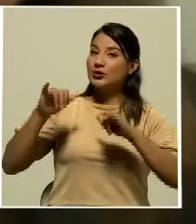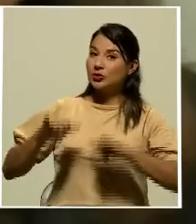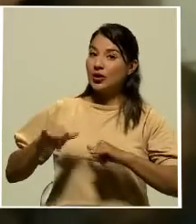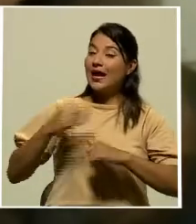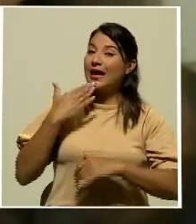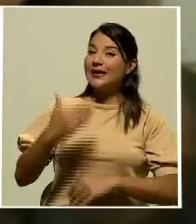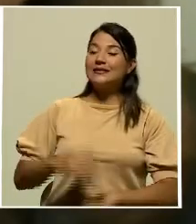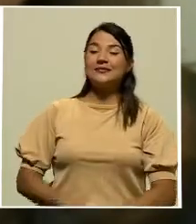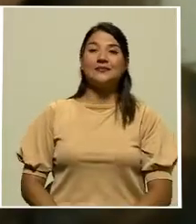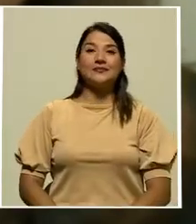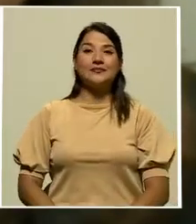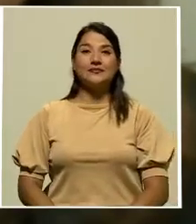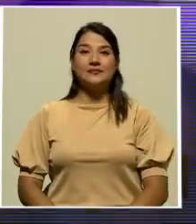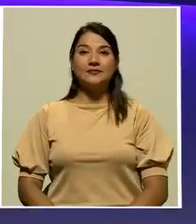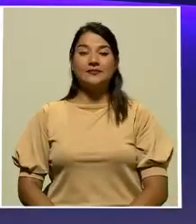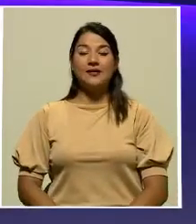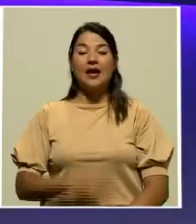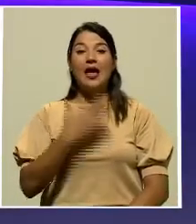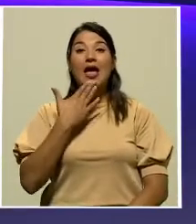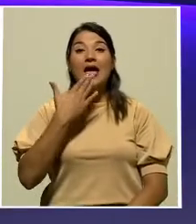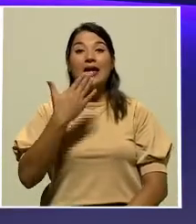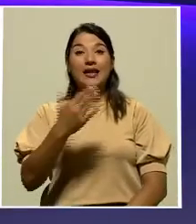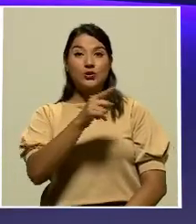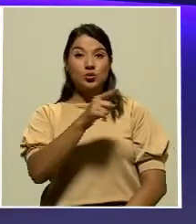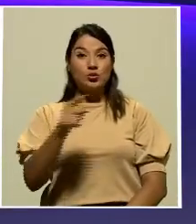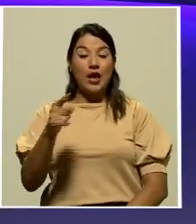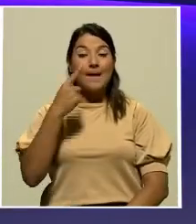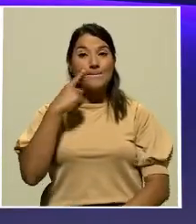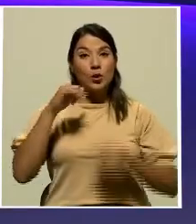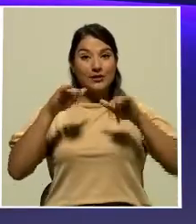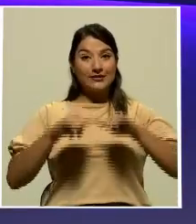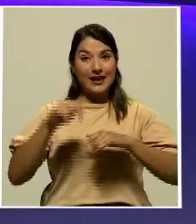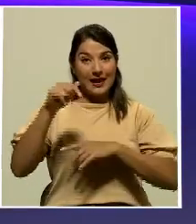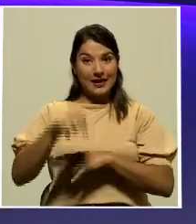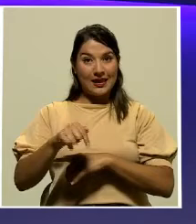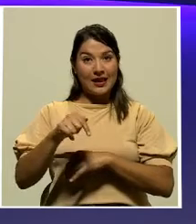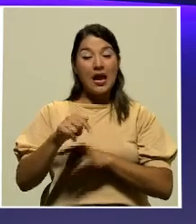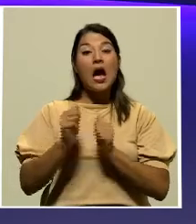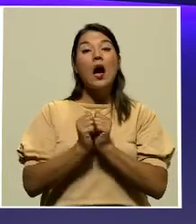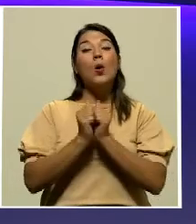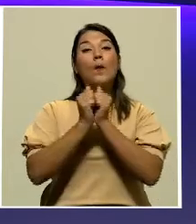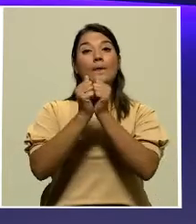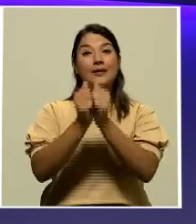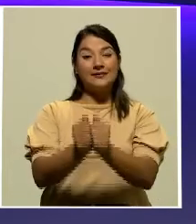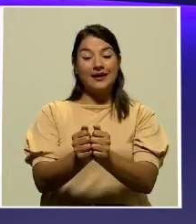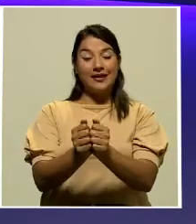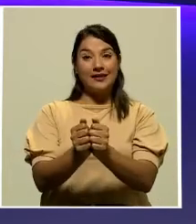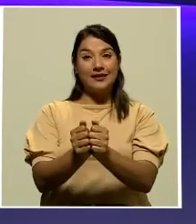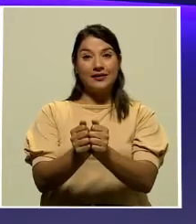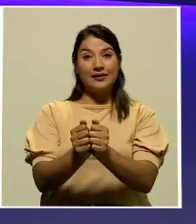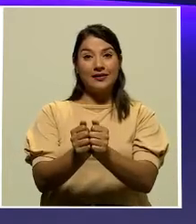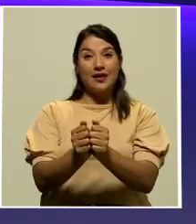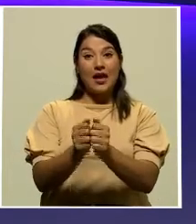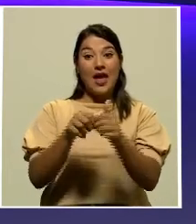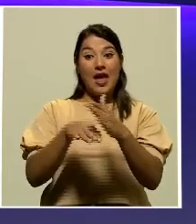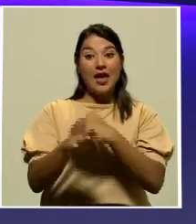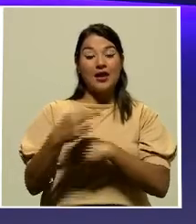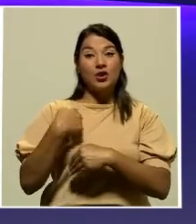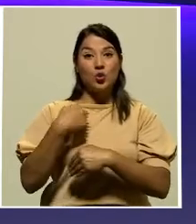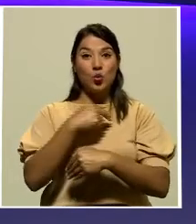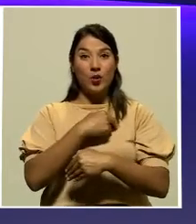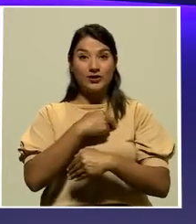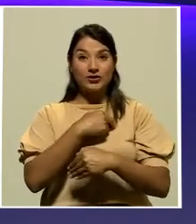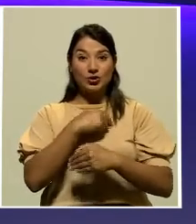Gracias. Gracias a ustedes por estar ahí acompañándonos en esta aventura